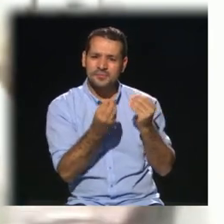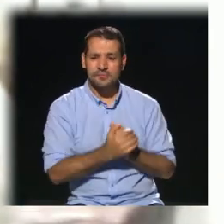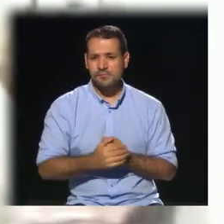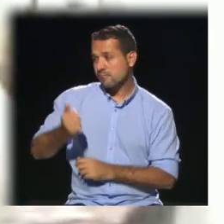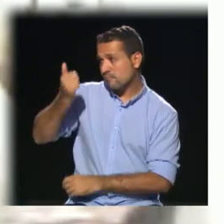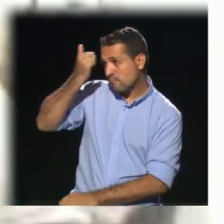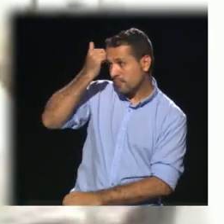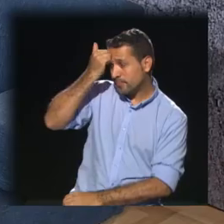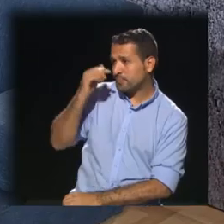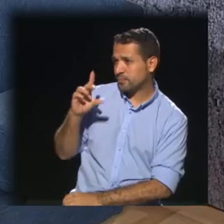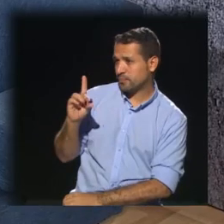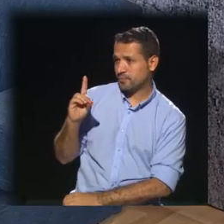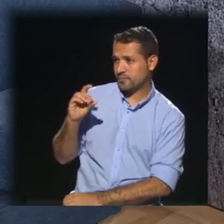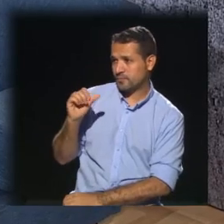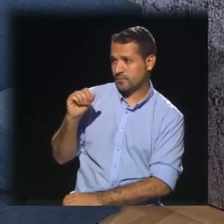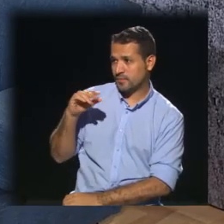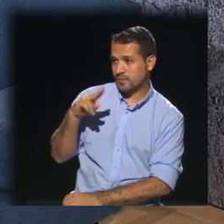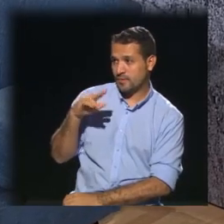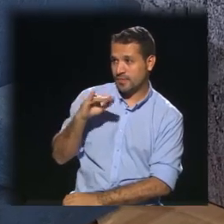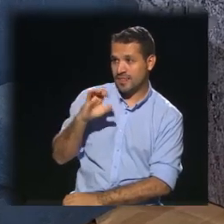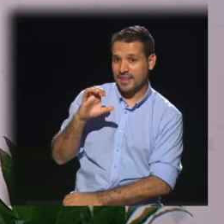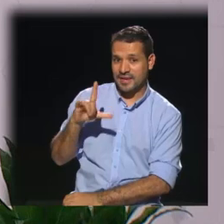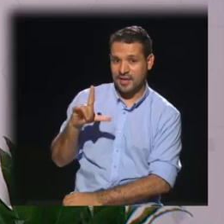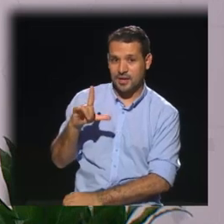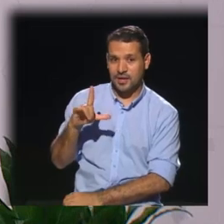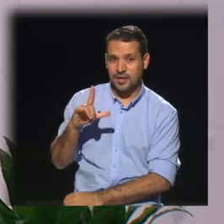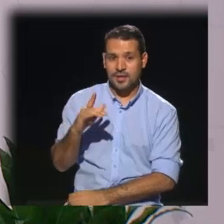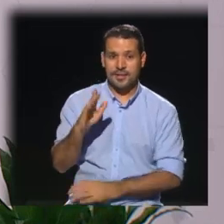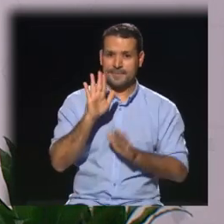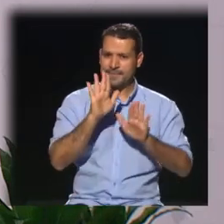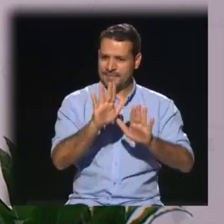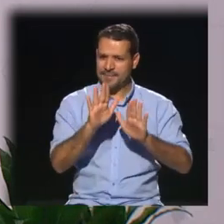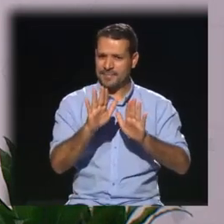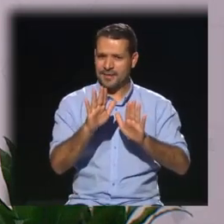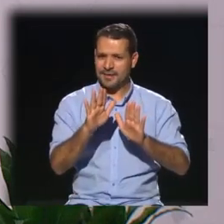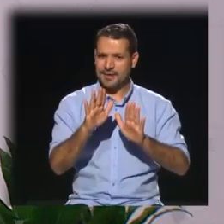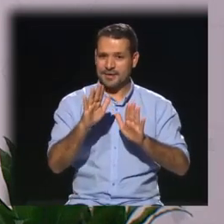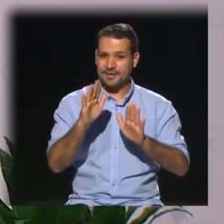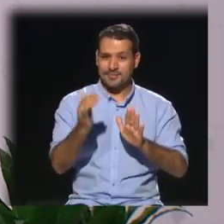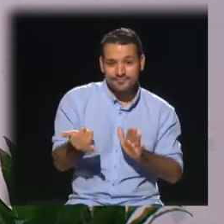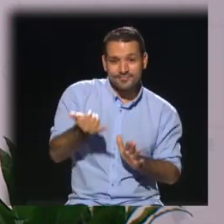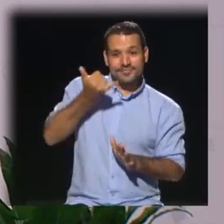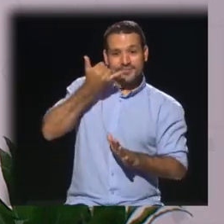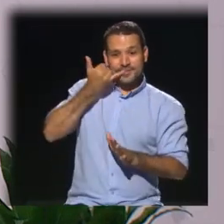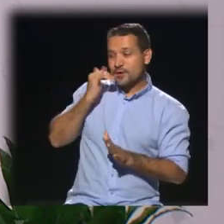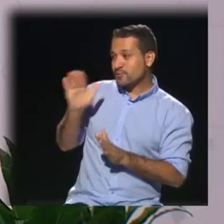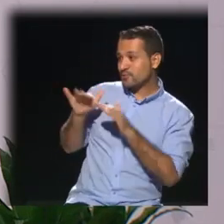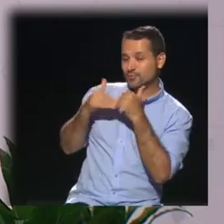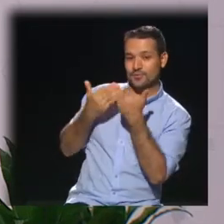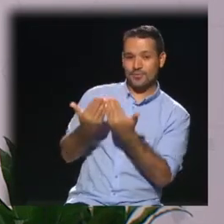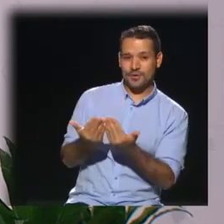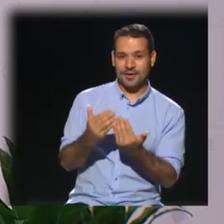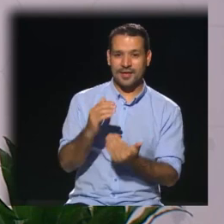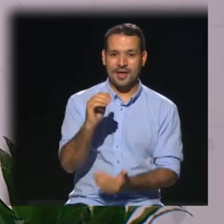es interesante. Profe Daniel, le cuento que tenemos una llamada y hace parte de su institución educativa. Se trata